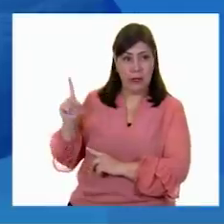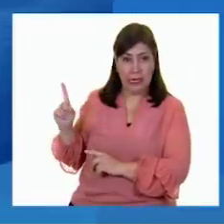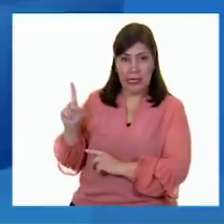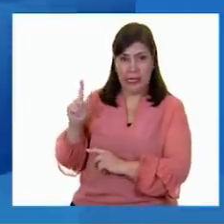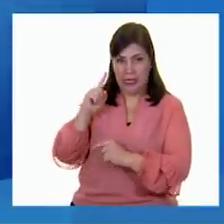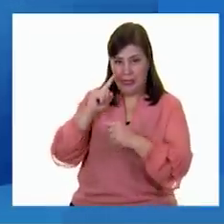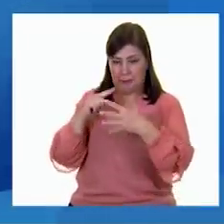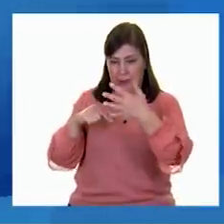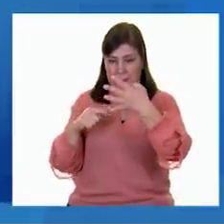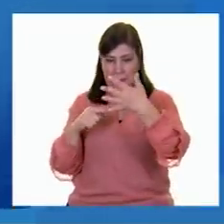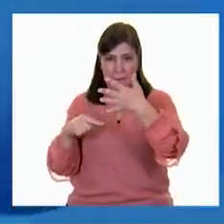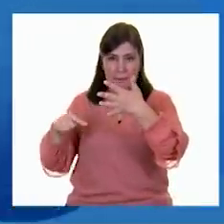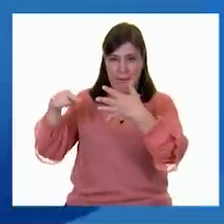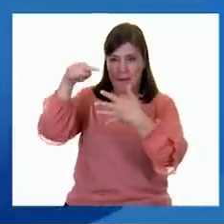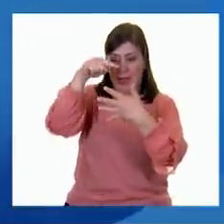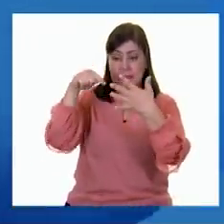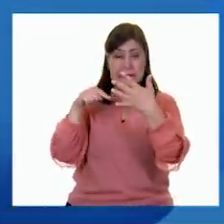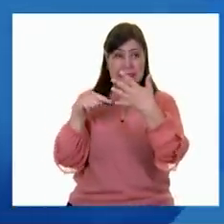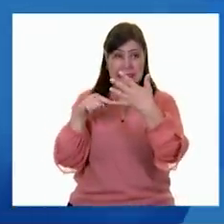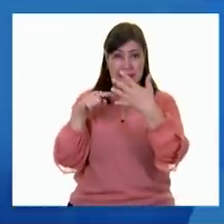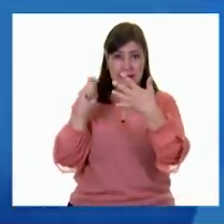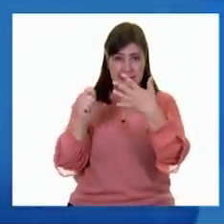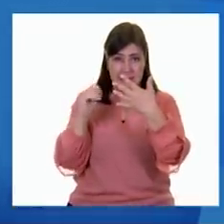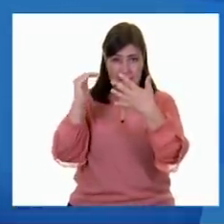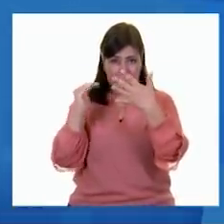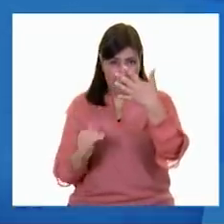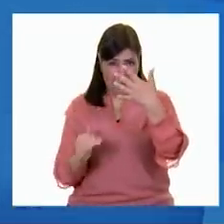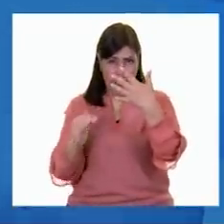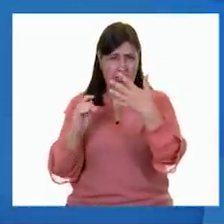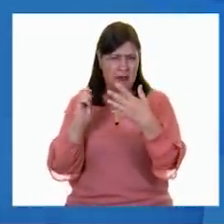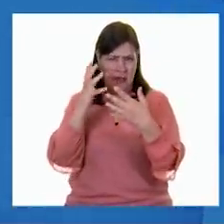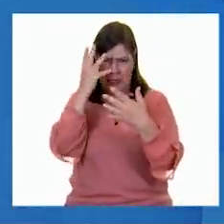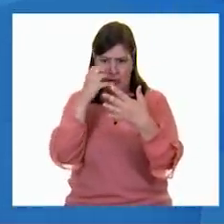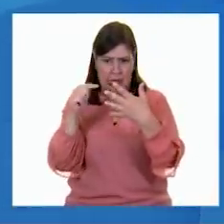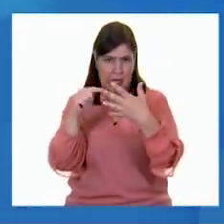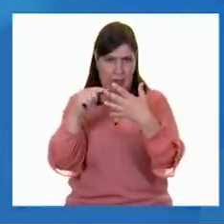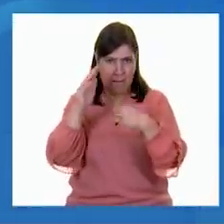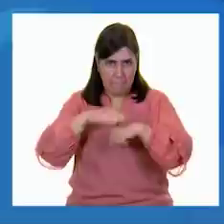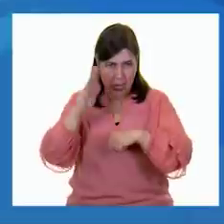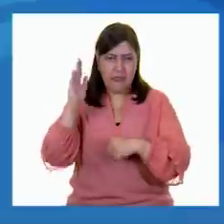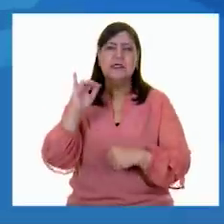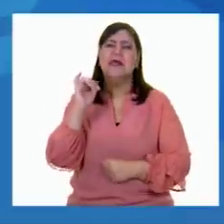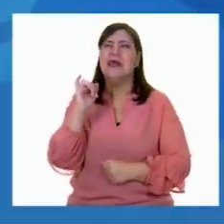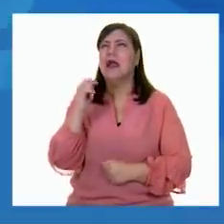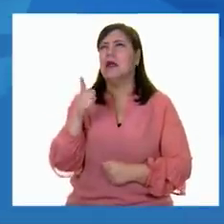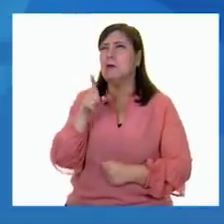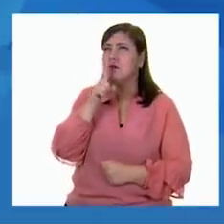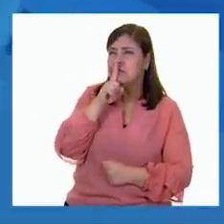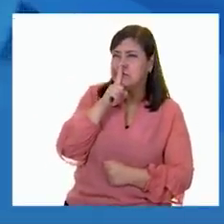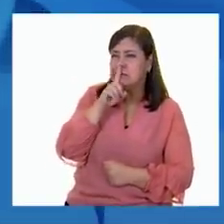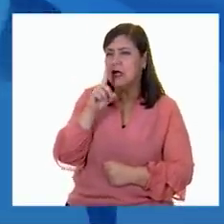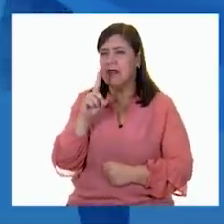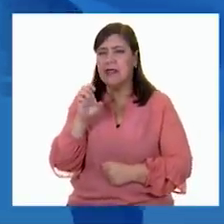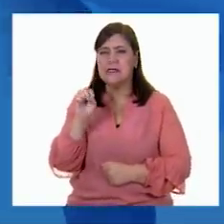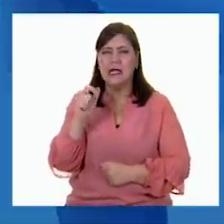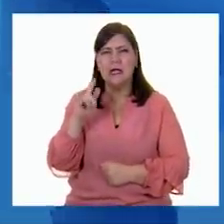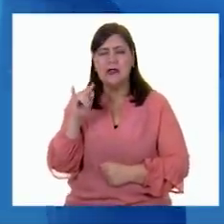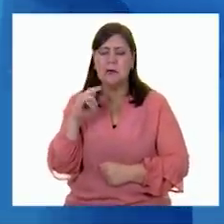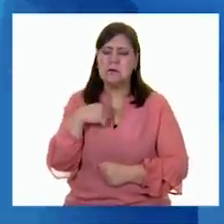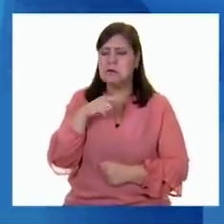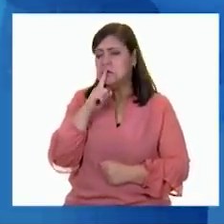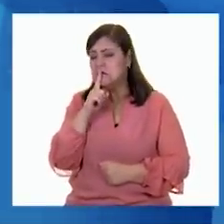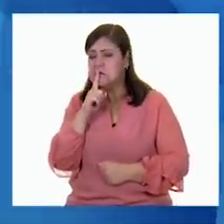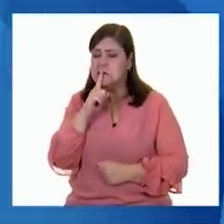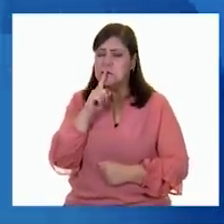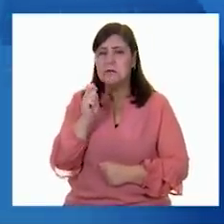¿puede decirse que menor a la tristeza? Efectivamente, el desaliento es un grado menor de la tristeza y